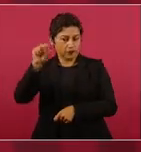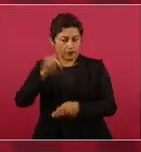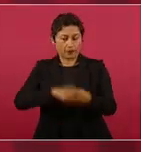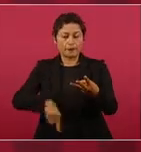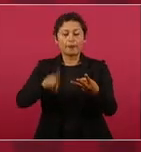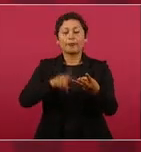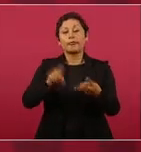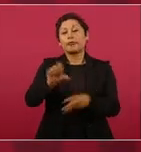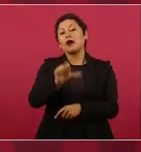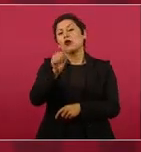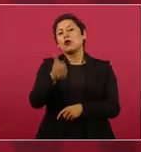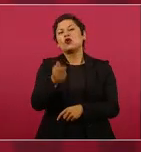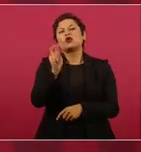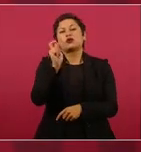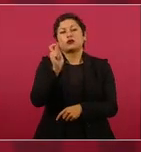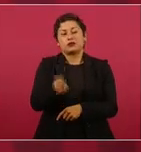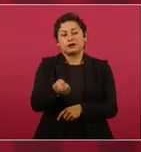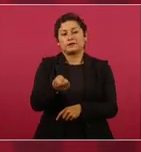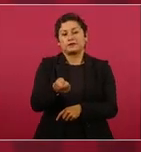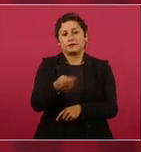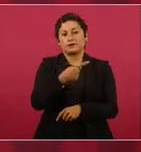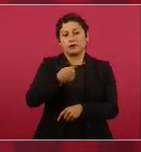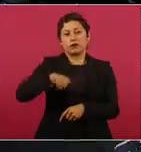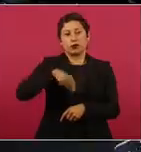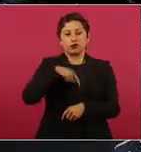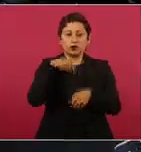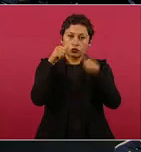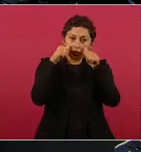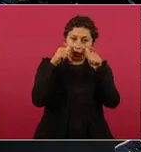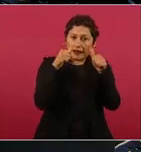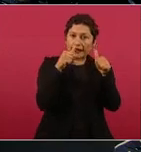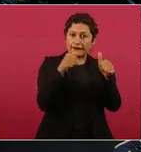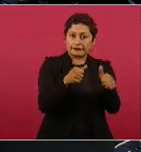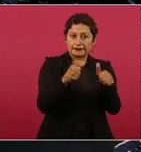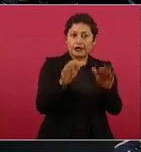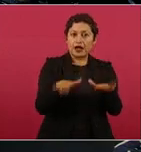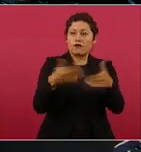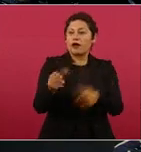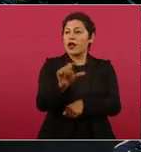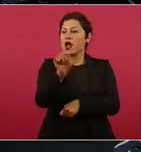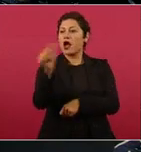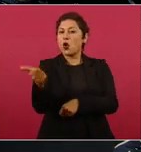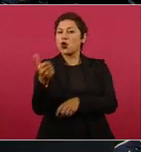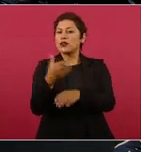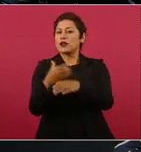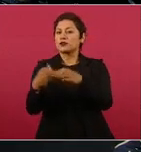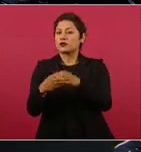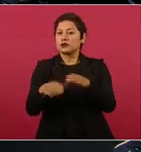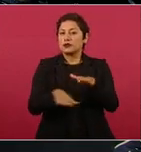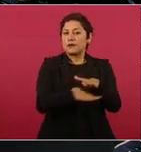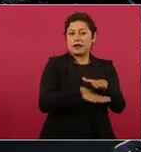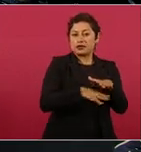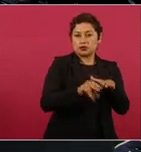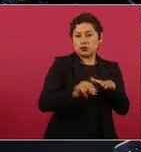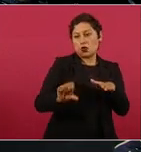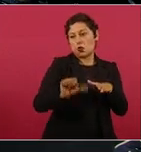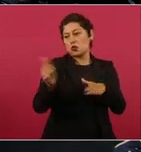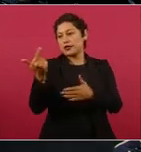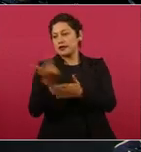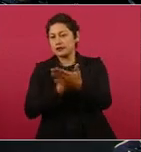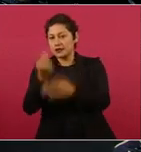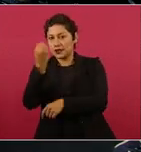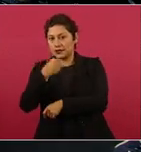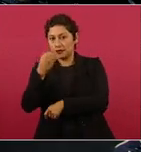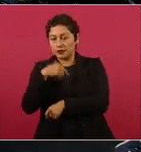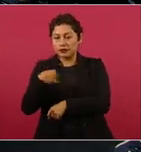revisar la situación de alimentos que no están en la canasta básica, pero están aumentando. El caso